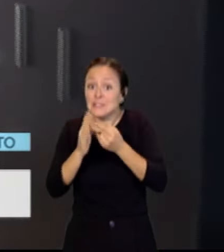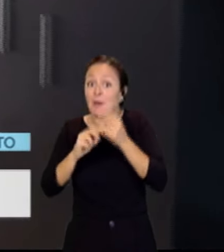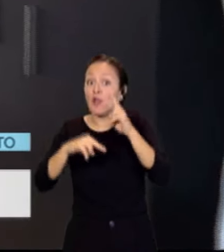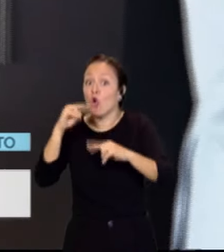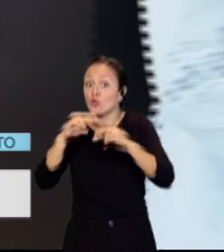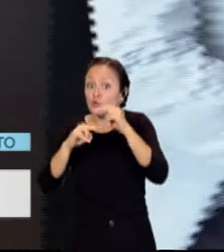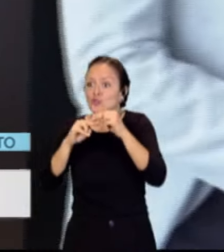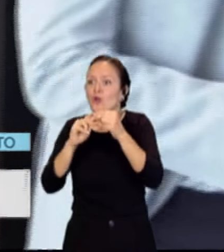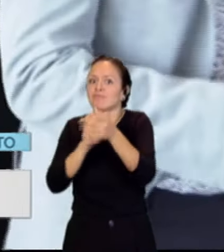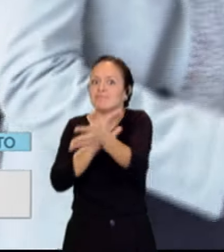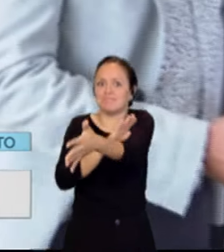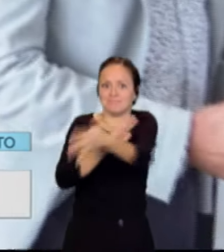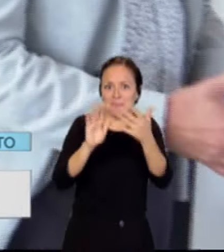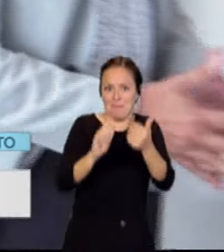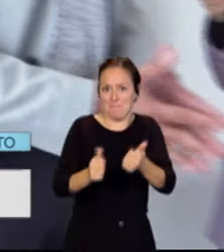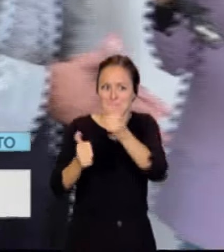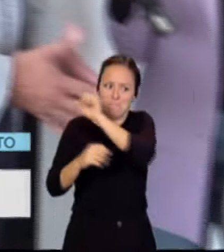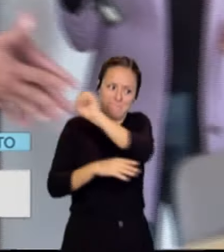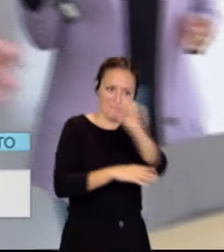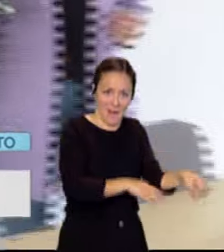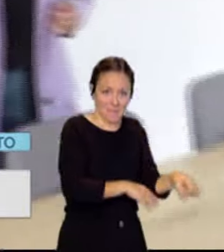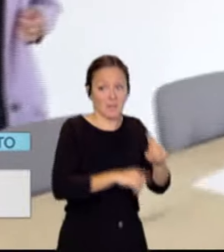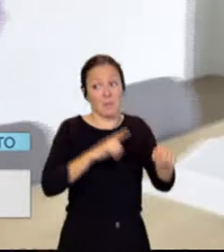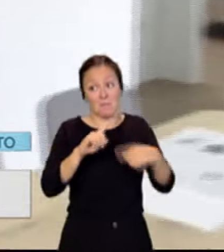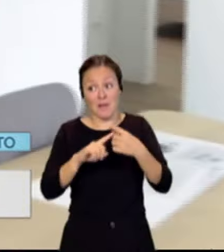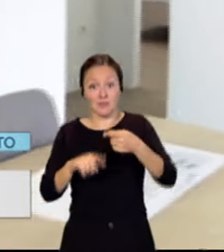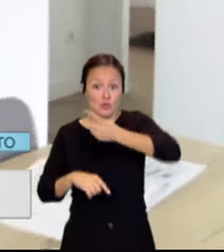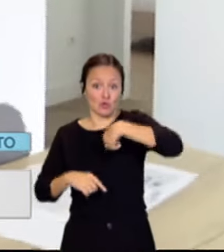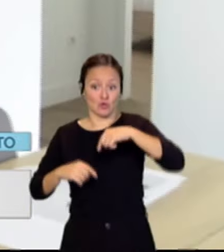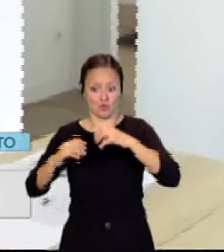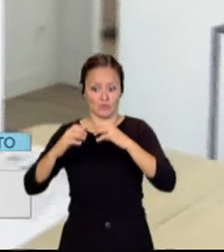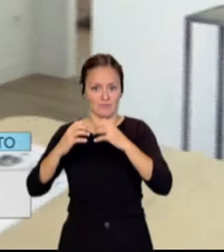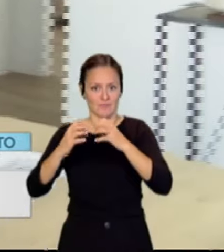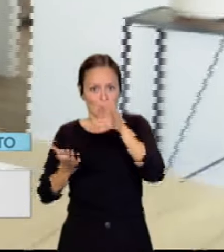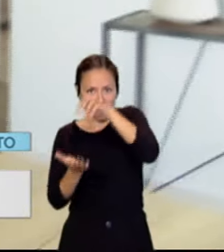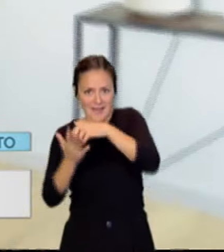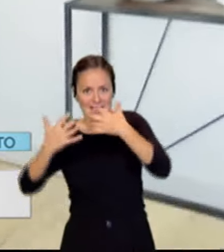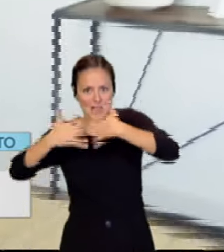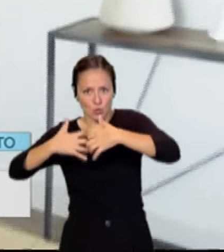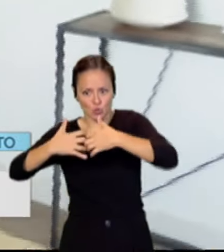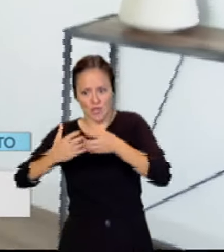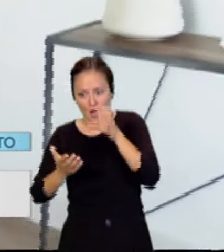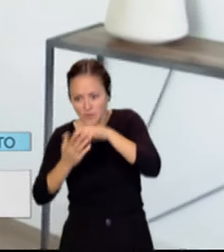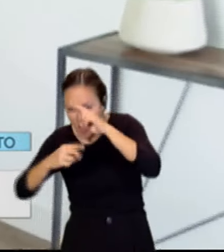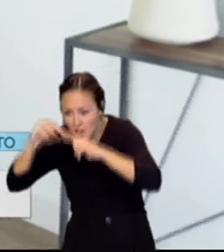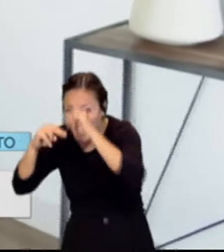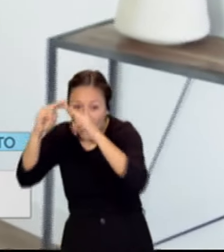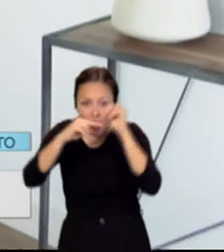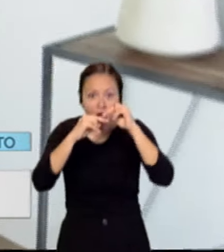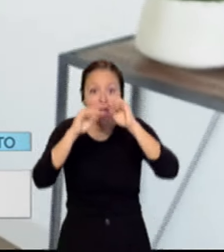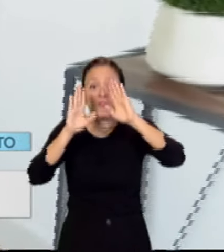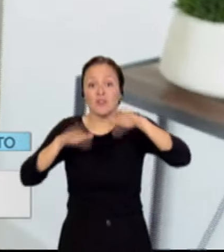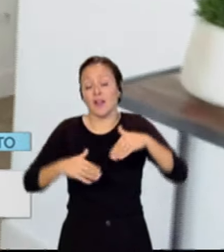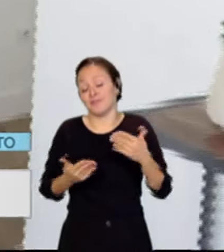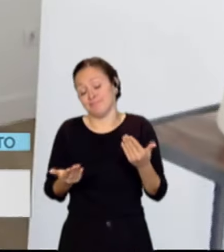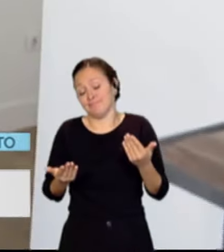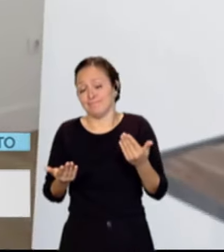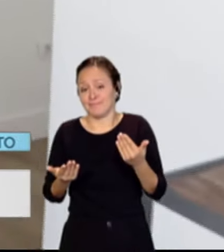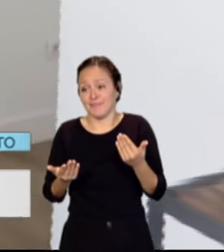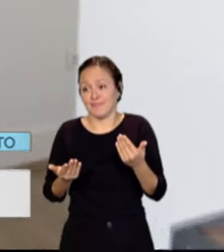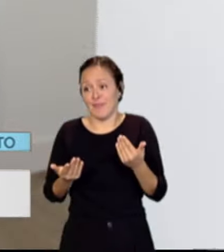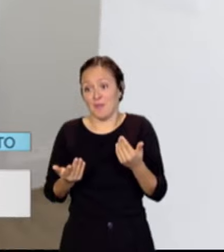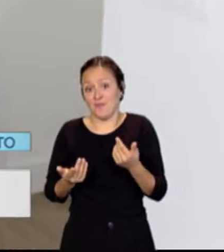y sobre todo al ser fabricadas en una industria pues evidentemente lo que nos permite es que esas viviendas tengan una